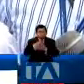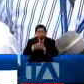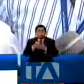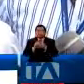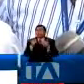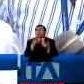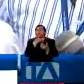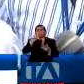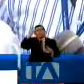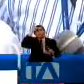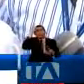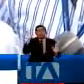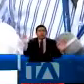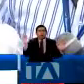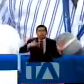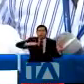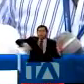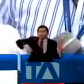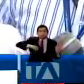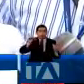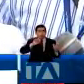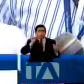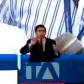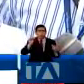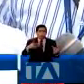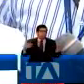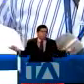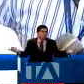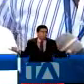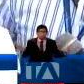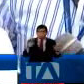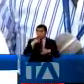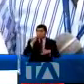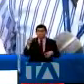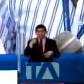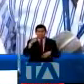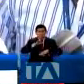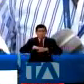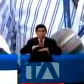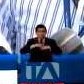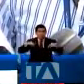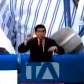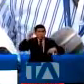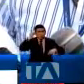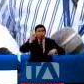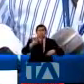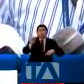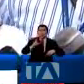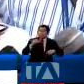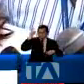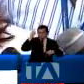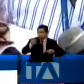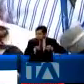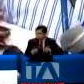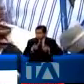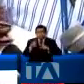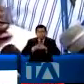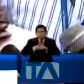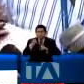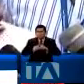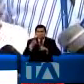default. Si es que estas afirmaciones fueran ciertas, en ningún momento el gobierno ha dejado de pagar sus obligaciones, por lo tanto no hay